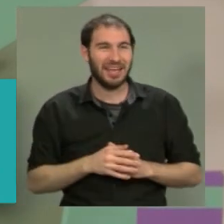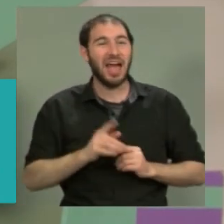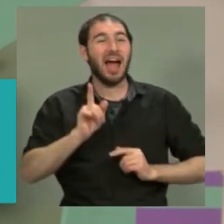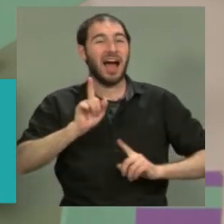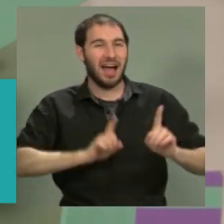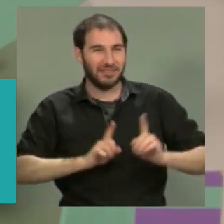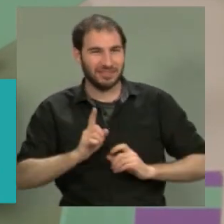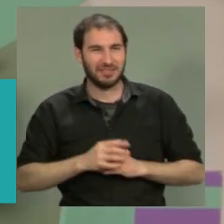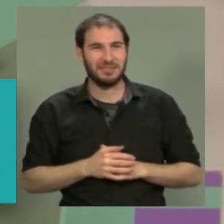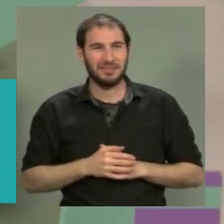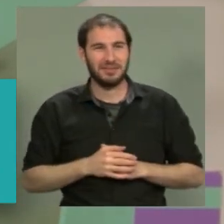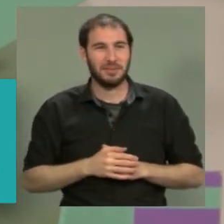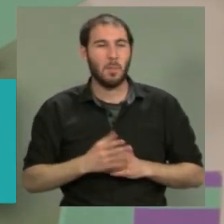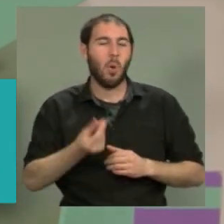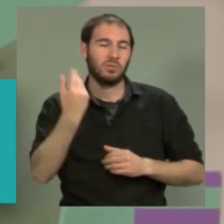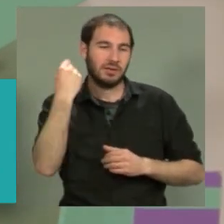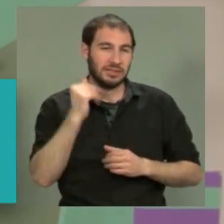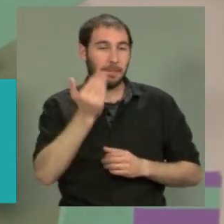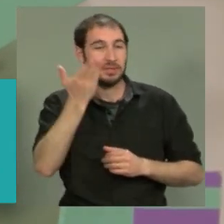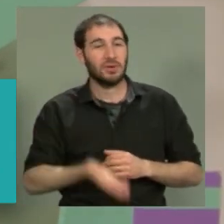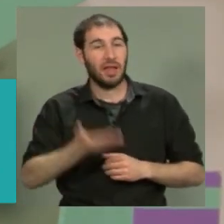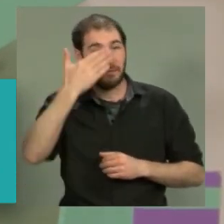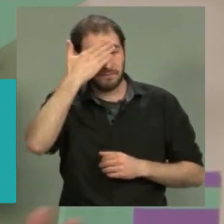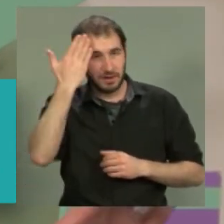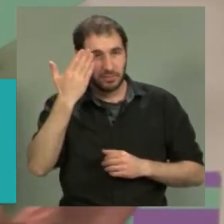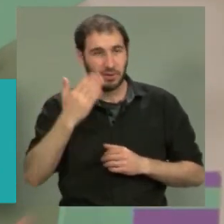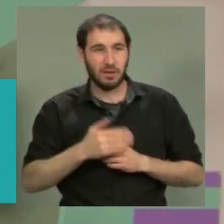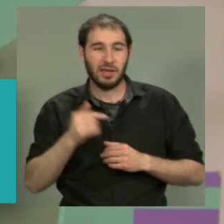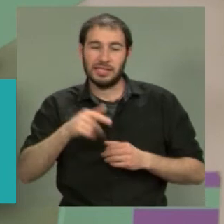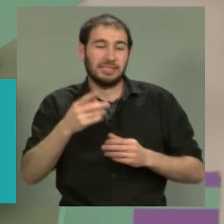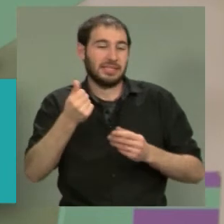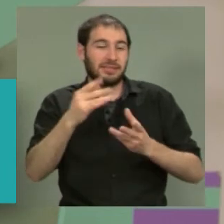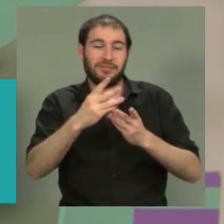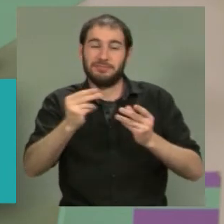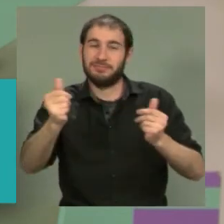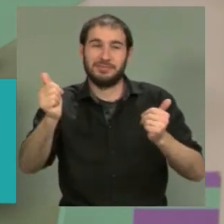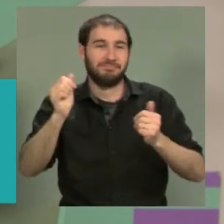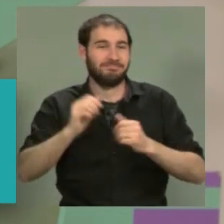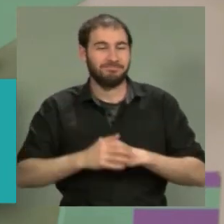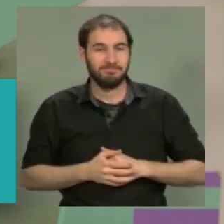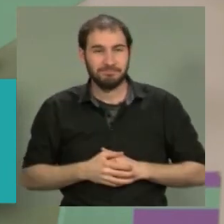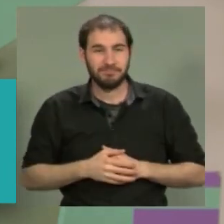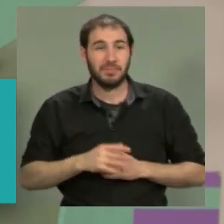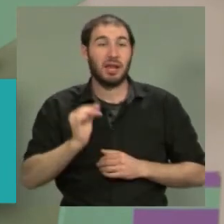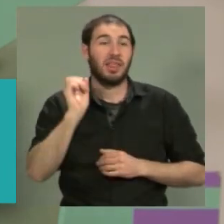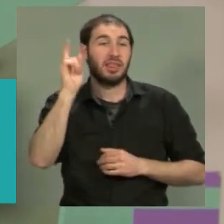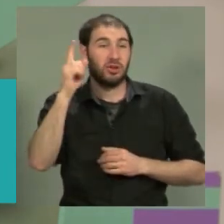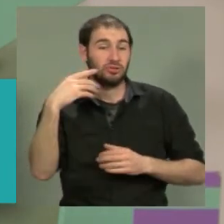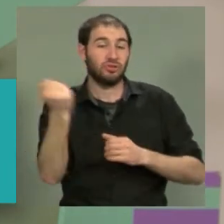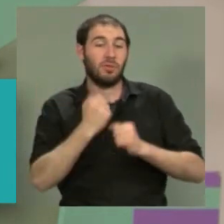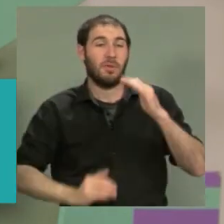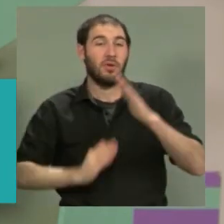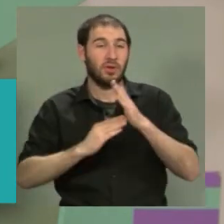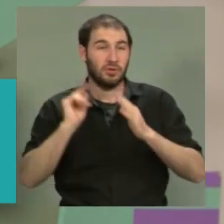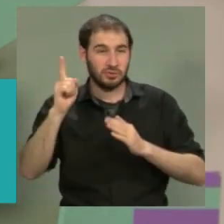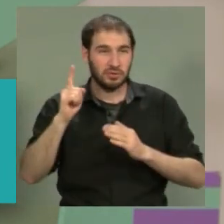veces, muchas veces cuando un enfermo se lo daba ya en el final de su vida, Dios, el